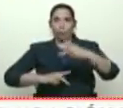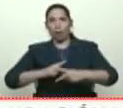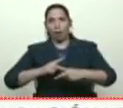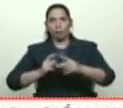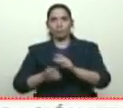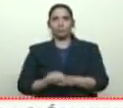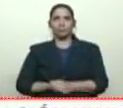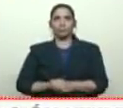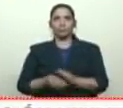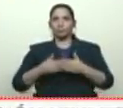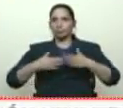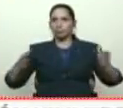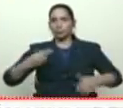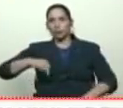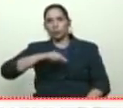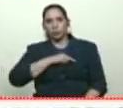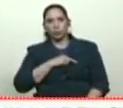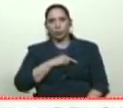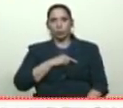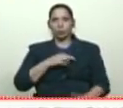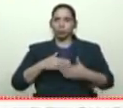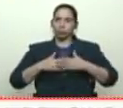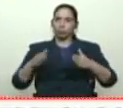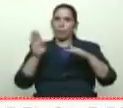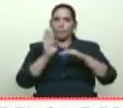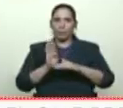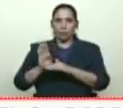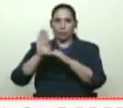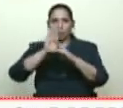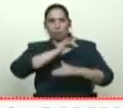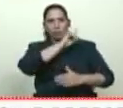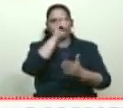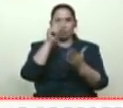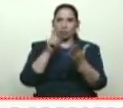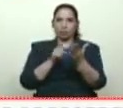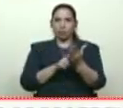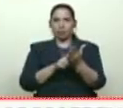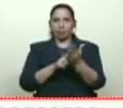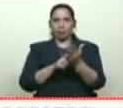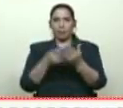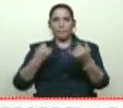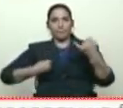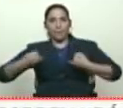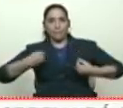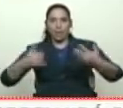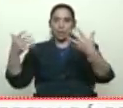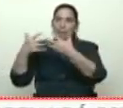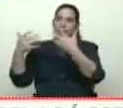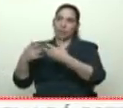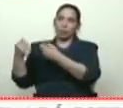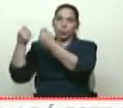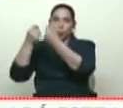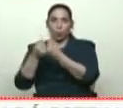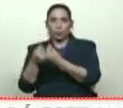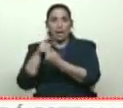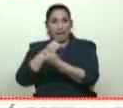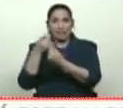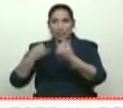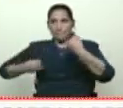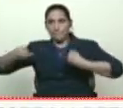permita a nosotros garantizar la protección integral de las víctimas de la guerra económica. Esas